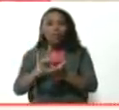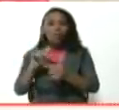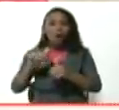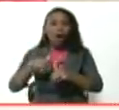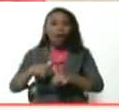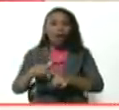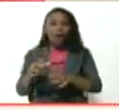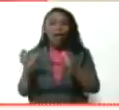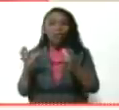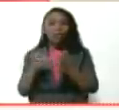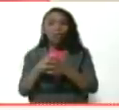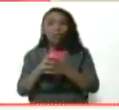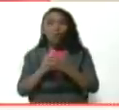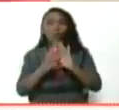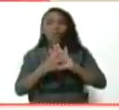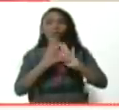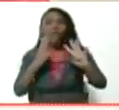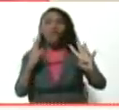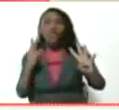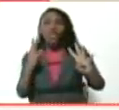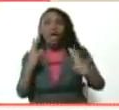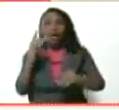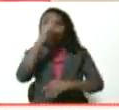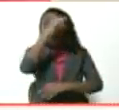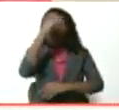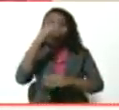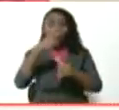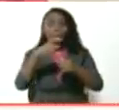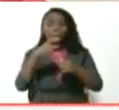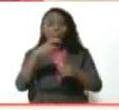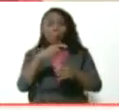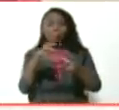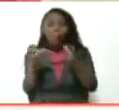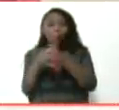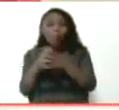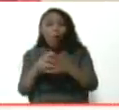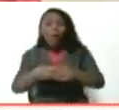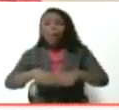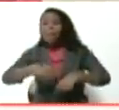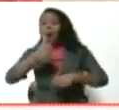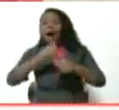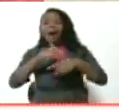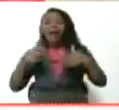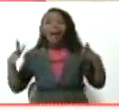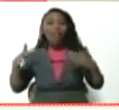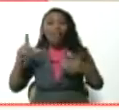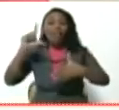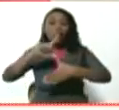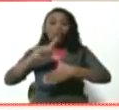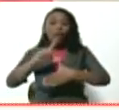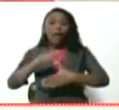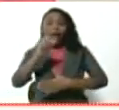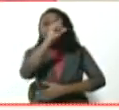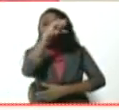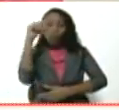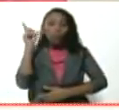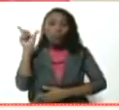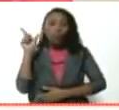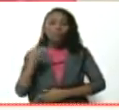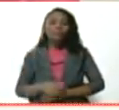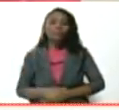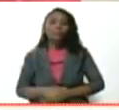incorporan a hacer filas en el partido más grande de Venezuela y de América, el Partido Socialista Unido de Venezuela, el